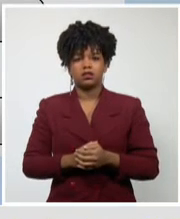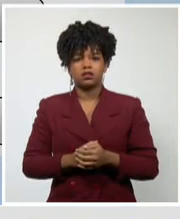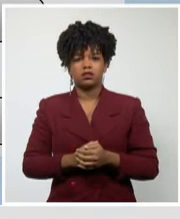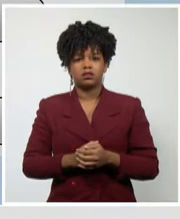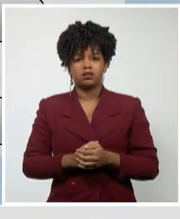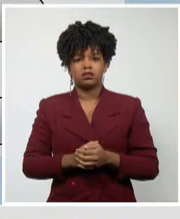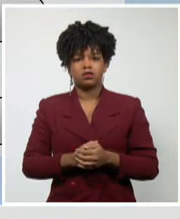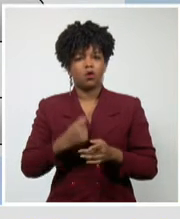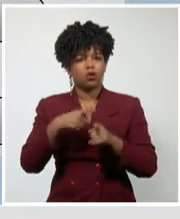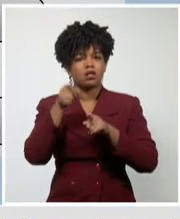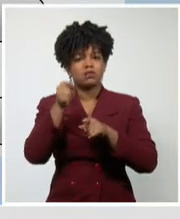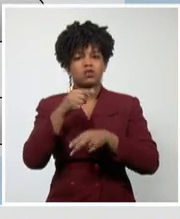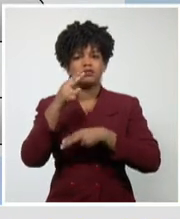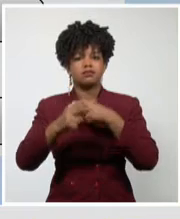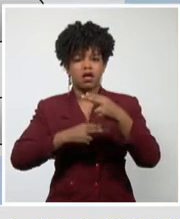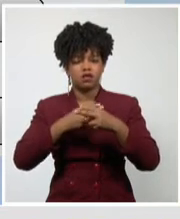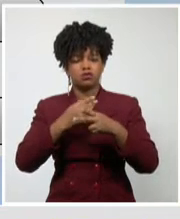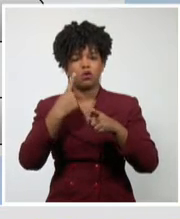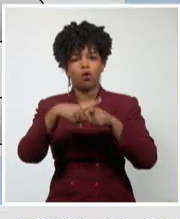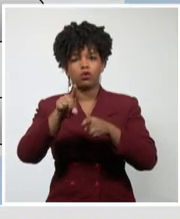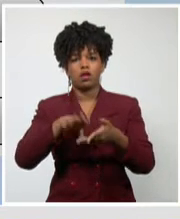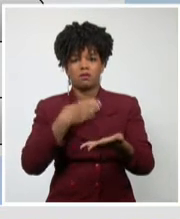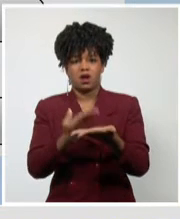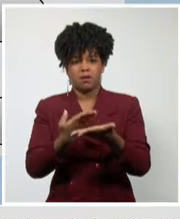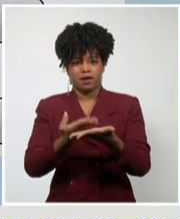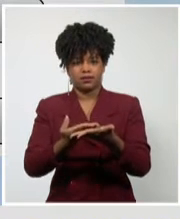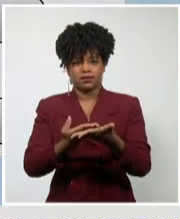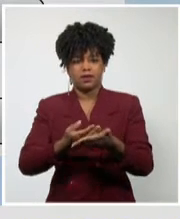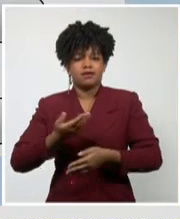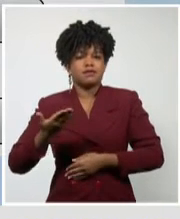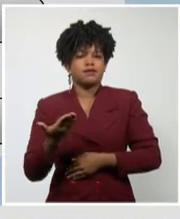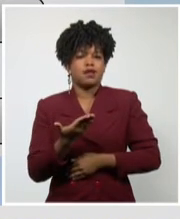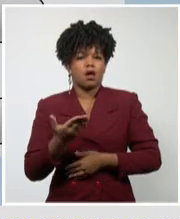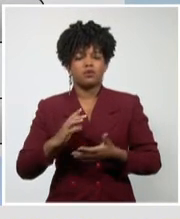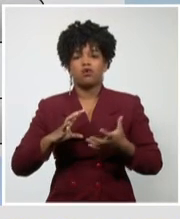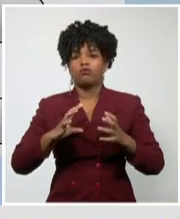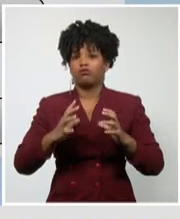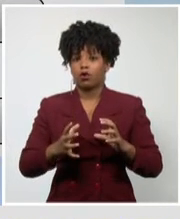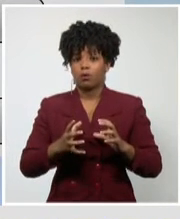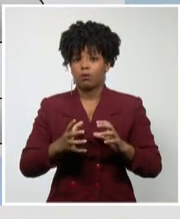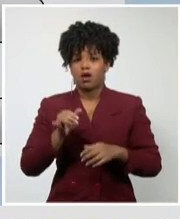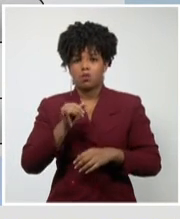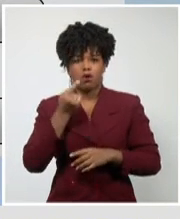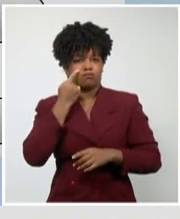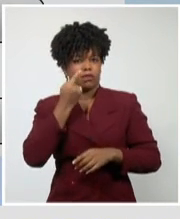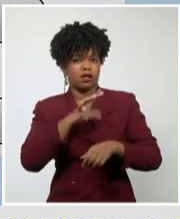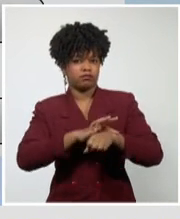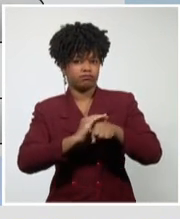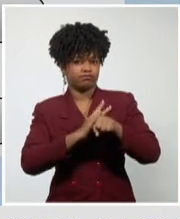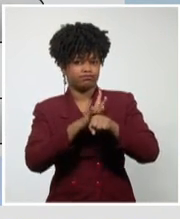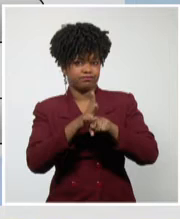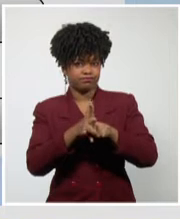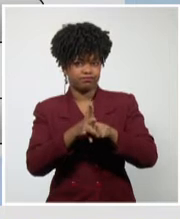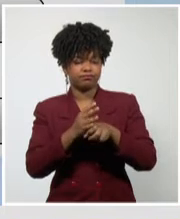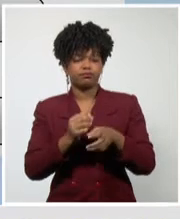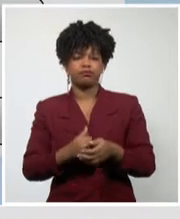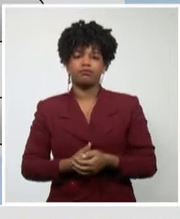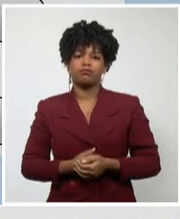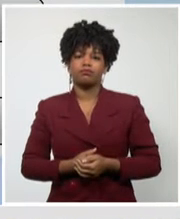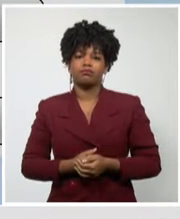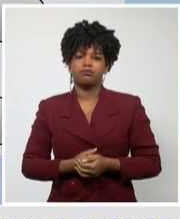también test rápido, lo cual es una forma de diagnóstico, por lo menos de detección, de que